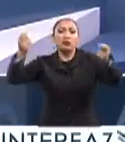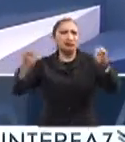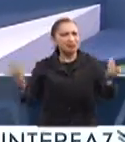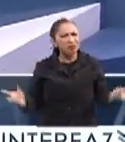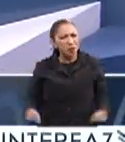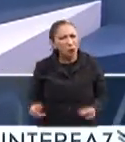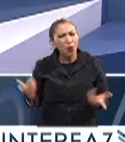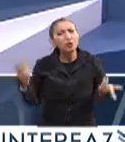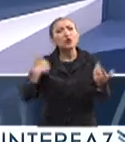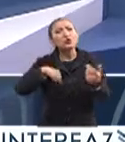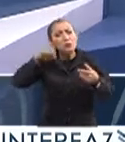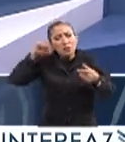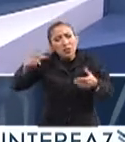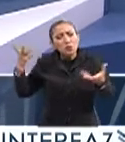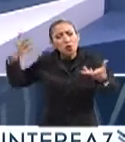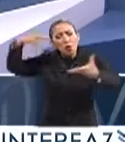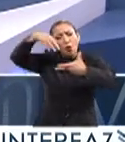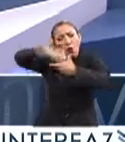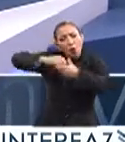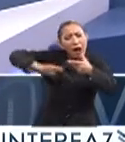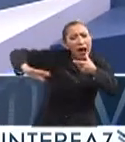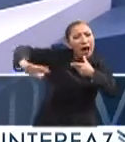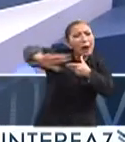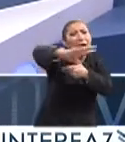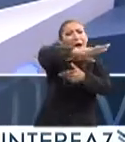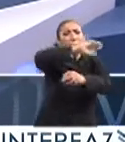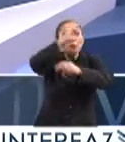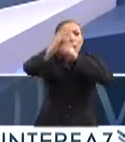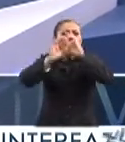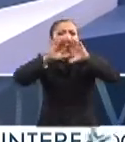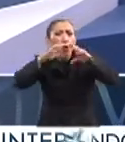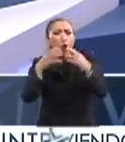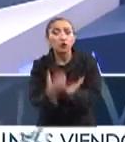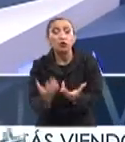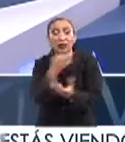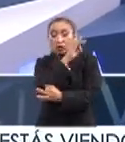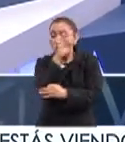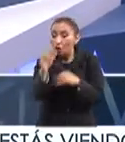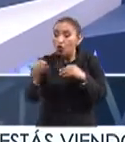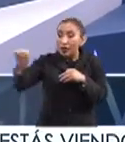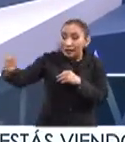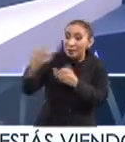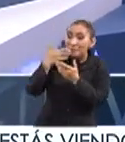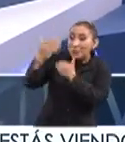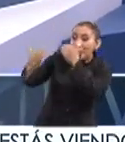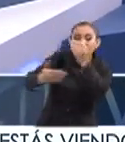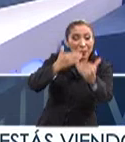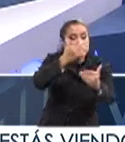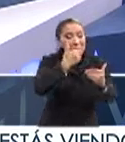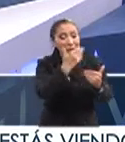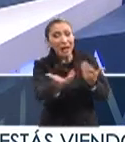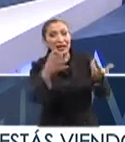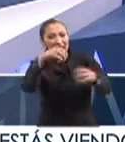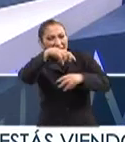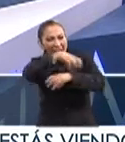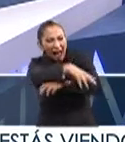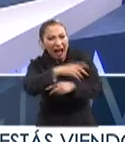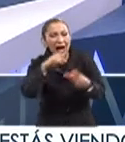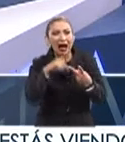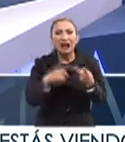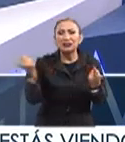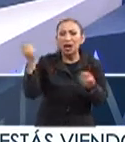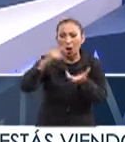cosas, no. Somos parte de un medio y el desarrollo de todos los demás, hablo de arañas, hablo